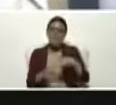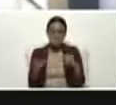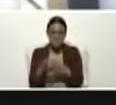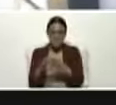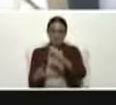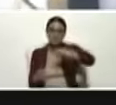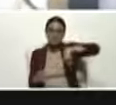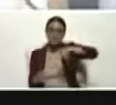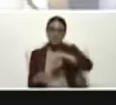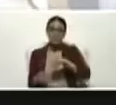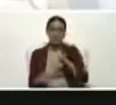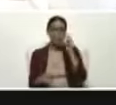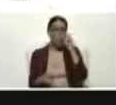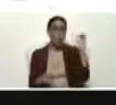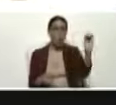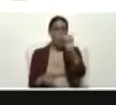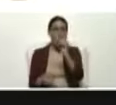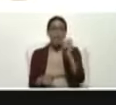y combatientas.